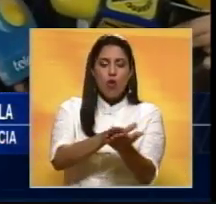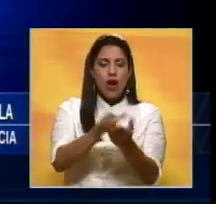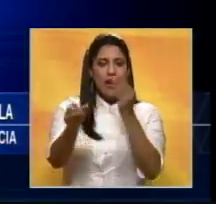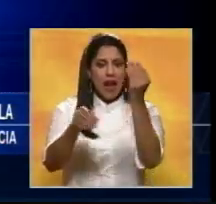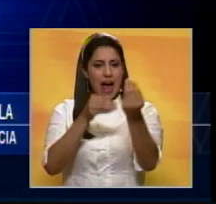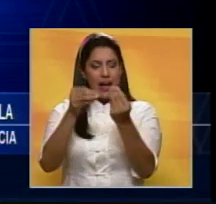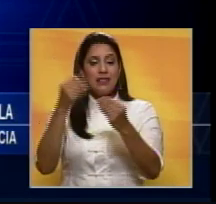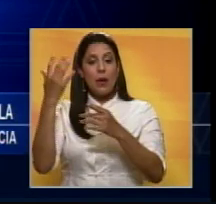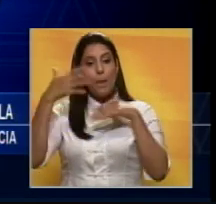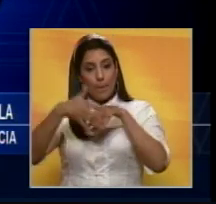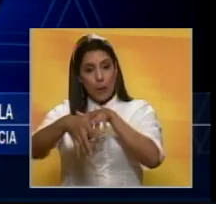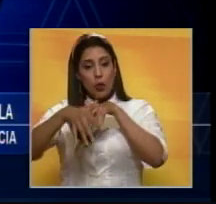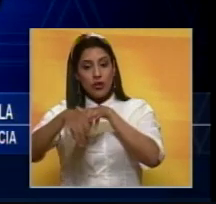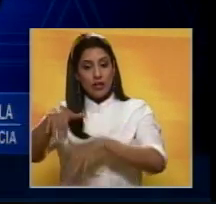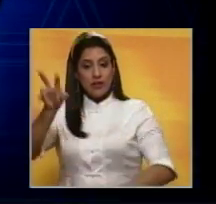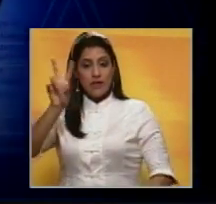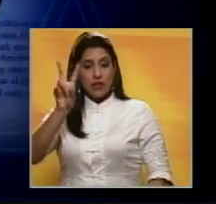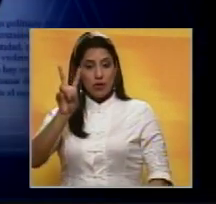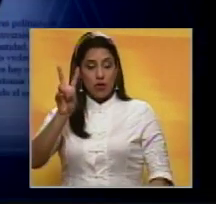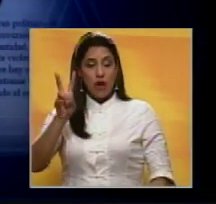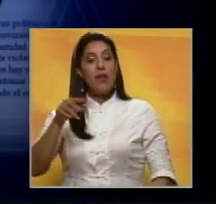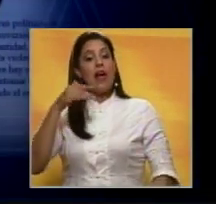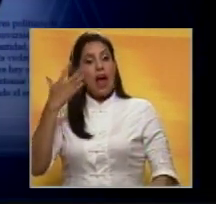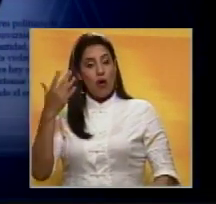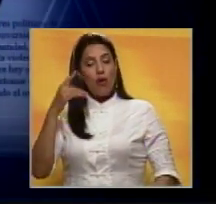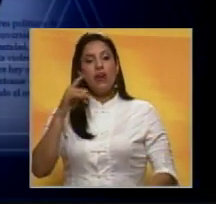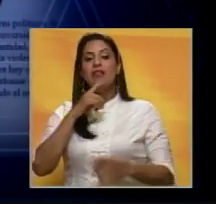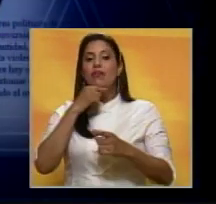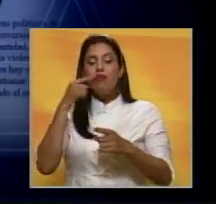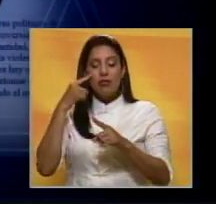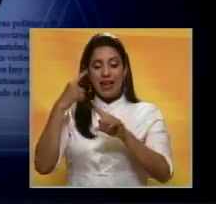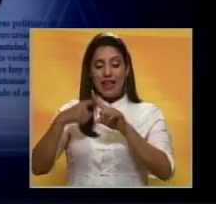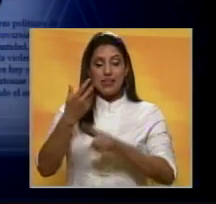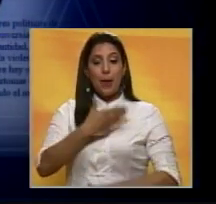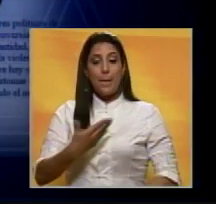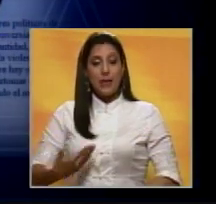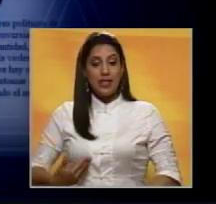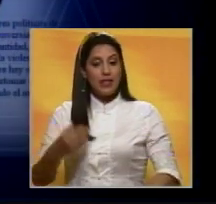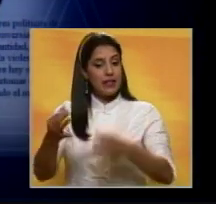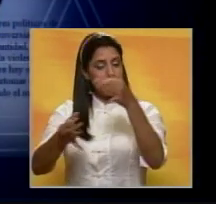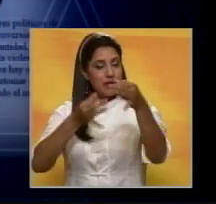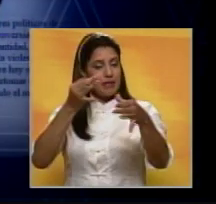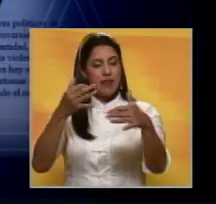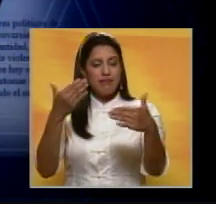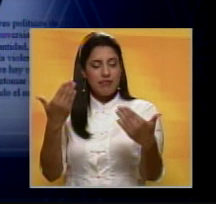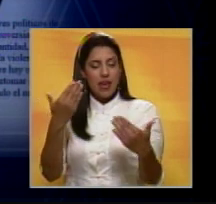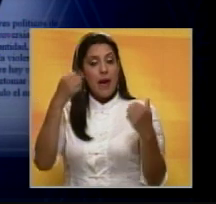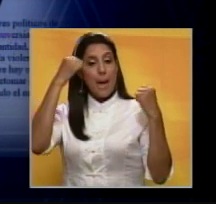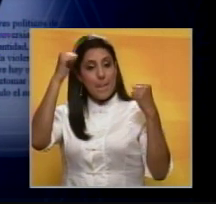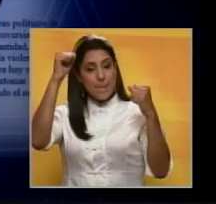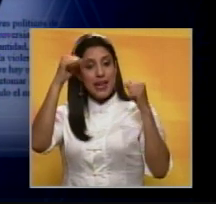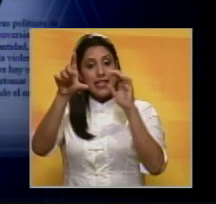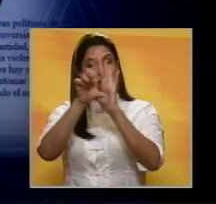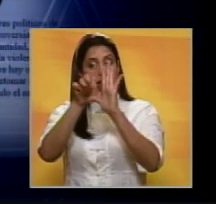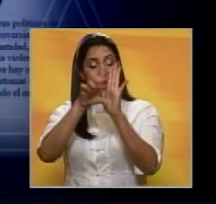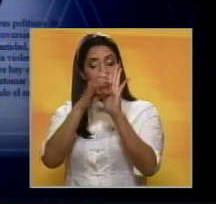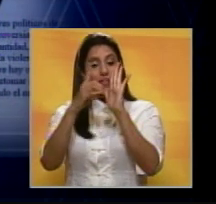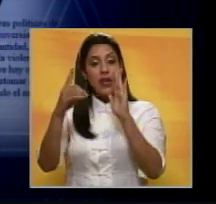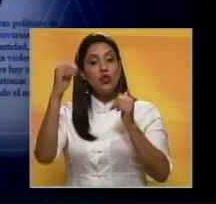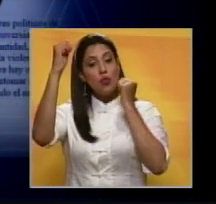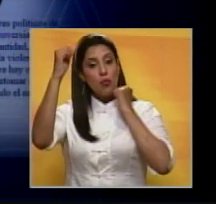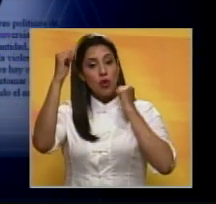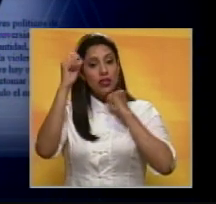han registrado durante las manifestaciones en Venezuela. En la misiva, los expresidentes señalaron que el ejercicio legítimo del derecho